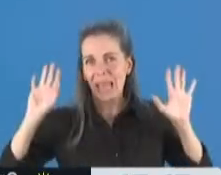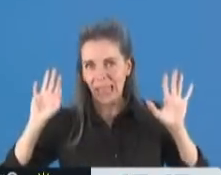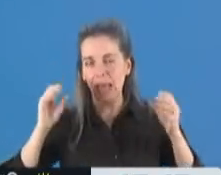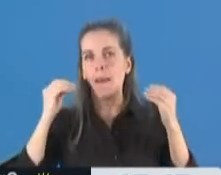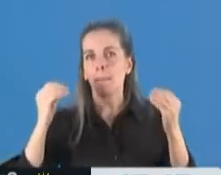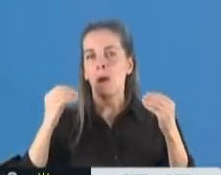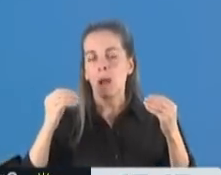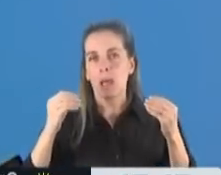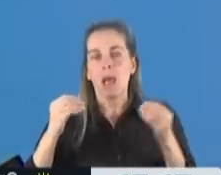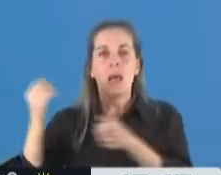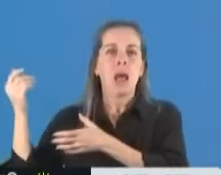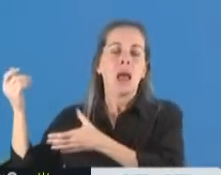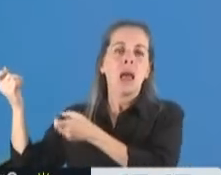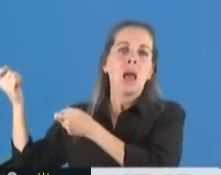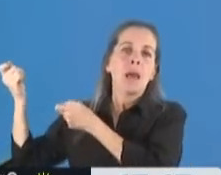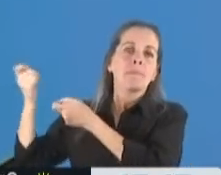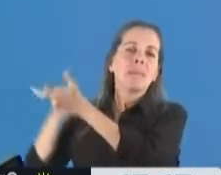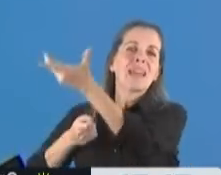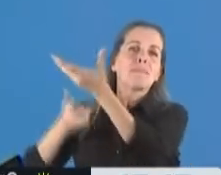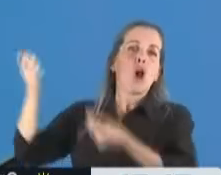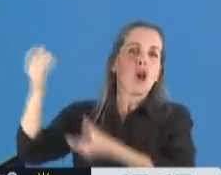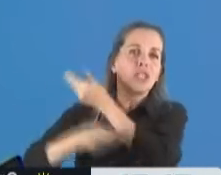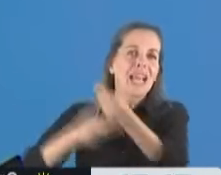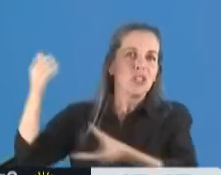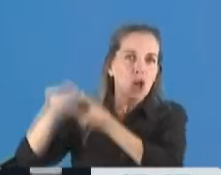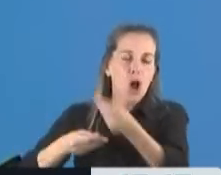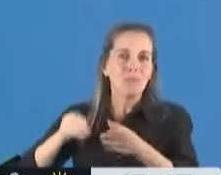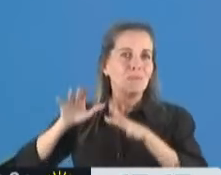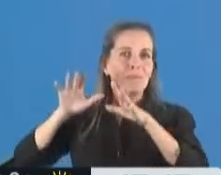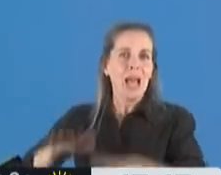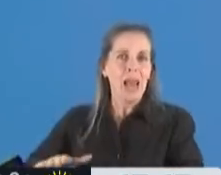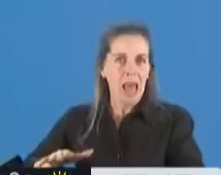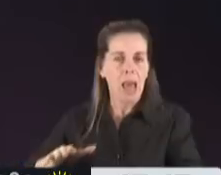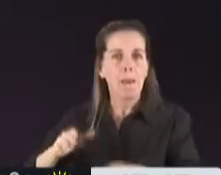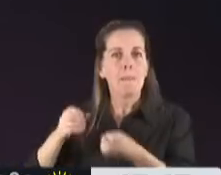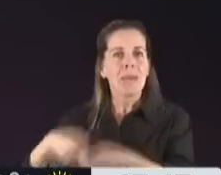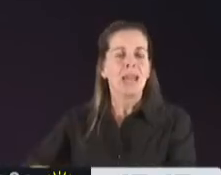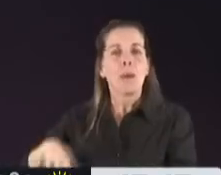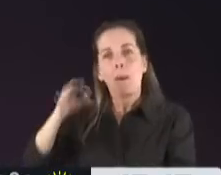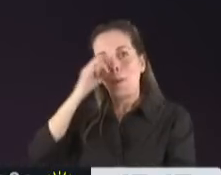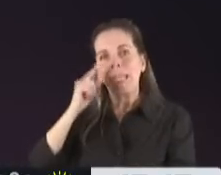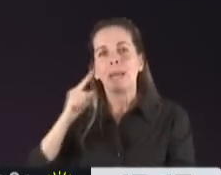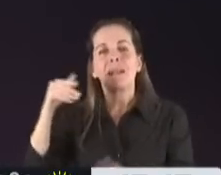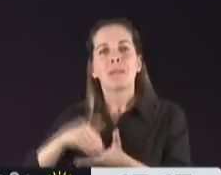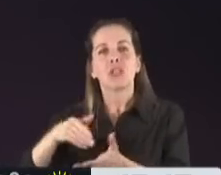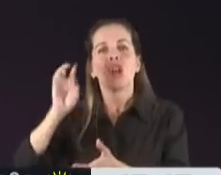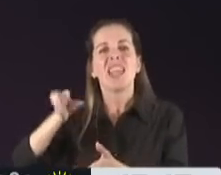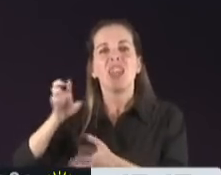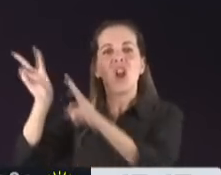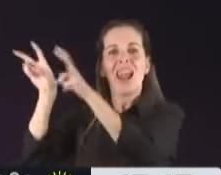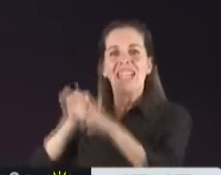entrar en la Argentina 20.000 millones de dólares, no paralizamos las obras públicas y seguimos adelante, con dificultades, lo